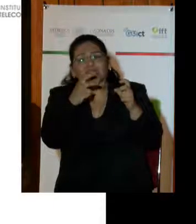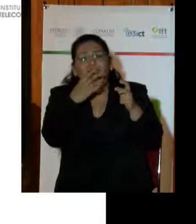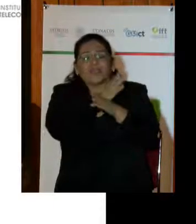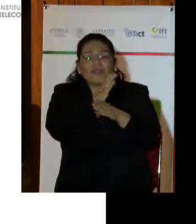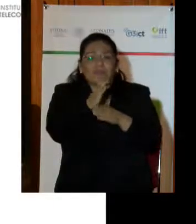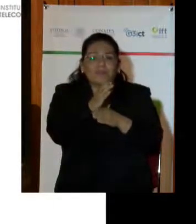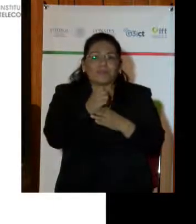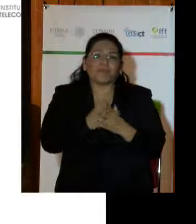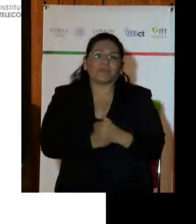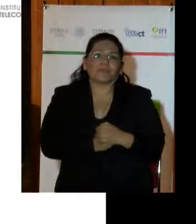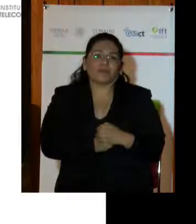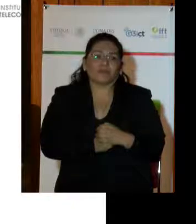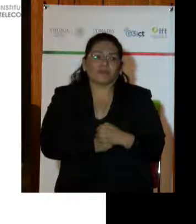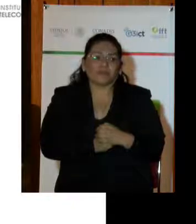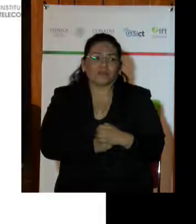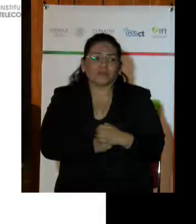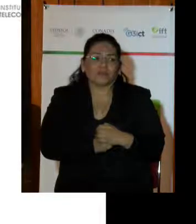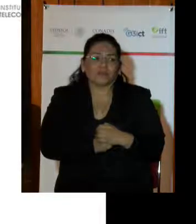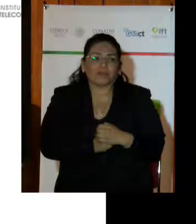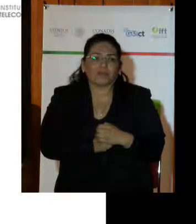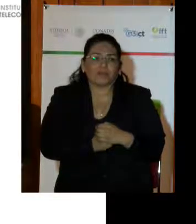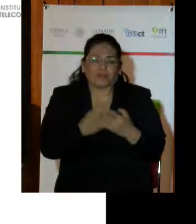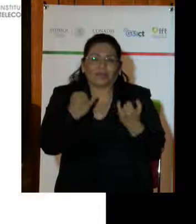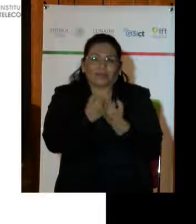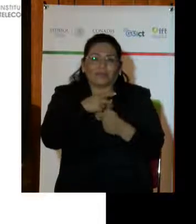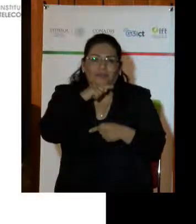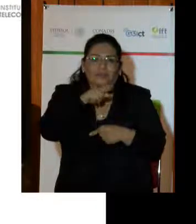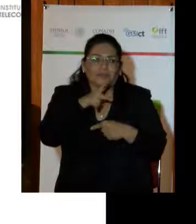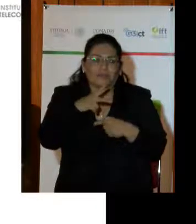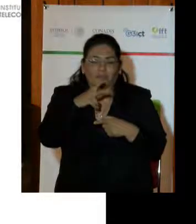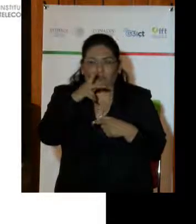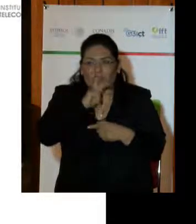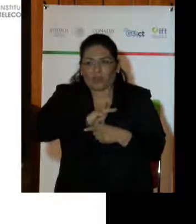Entonces, vi algunas proveedores, perdón,